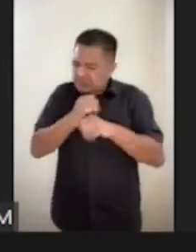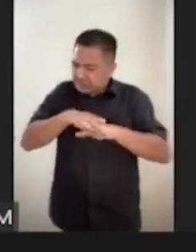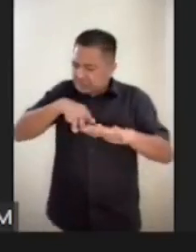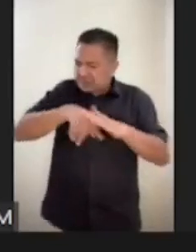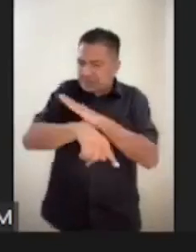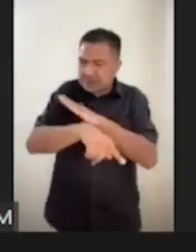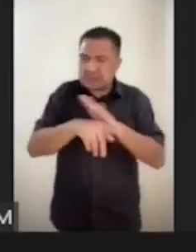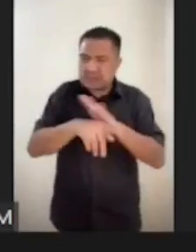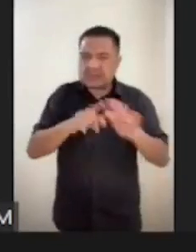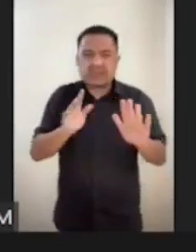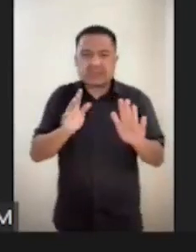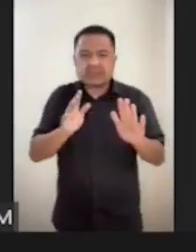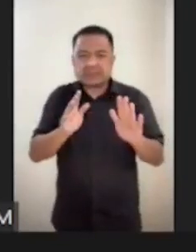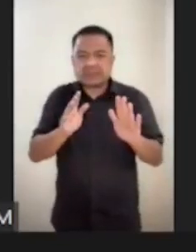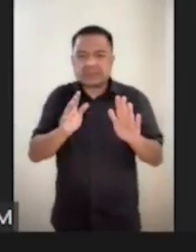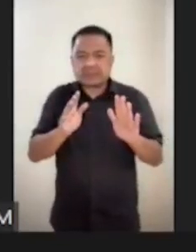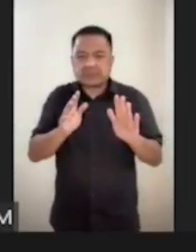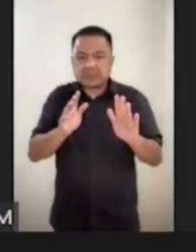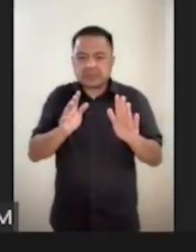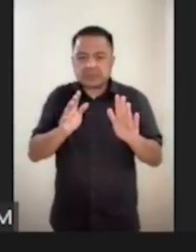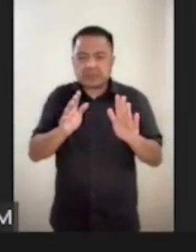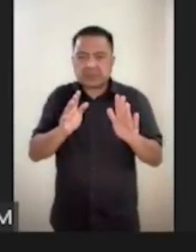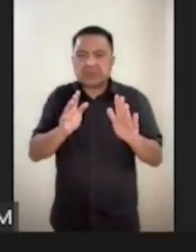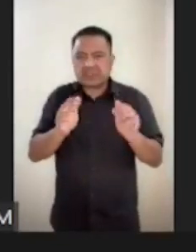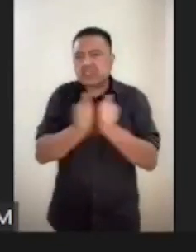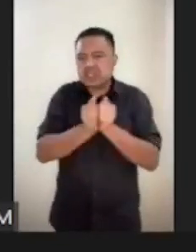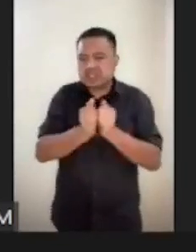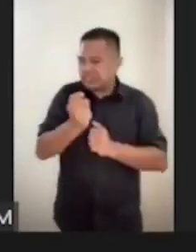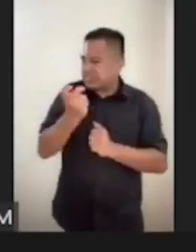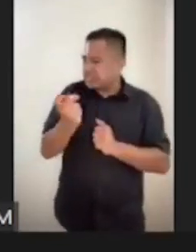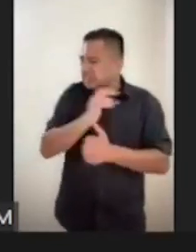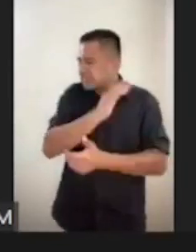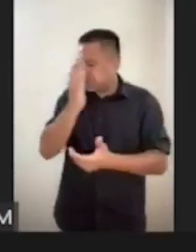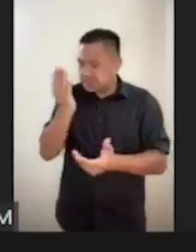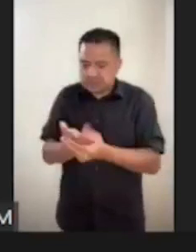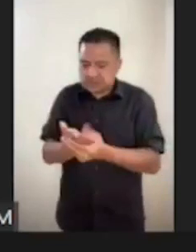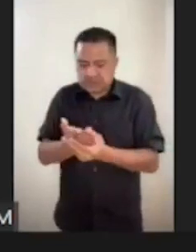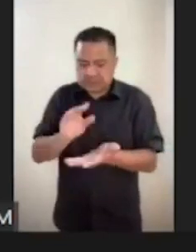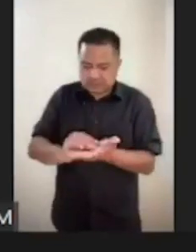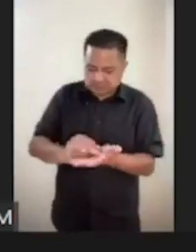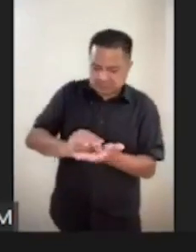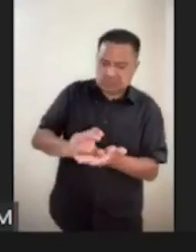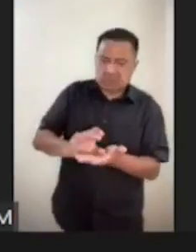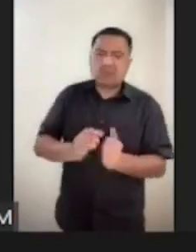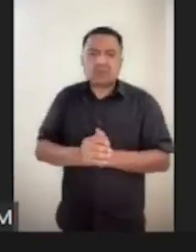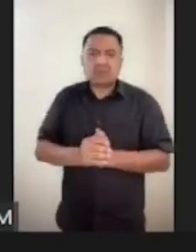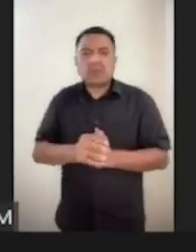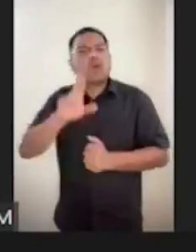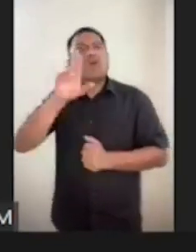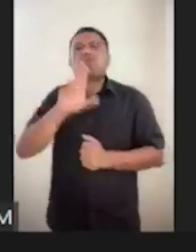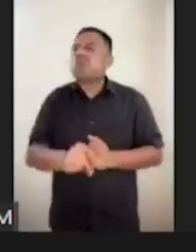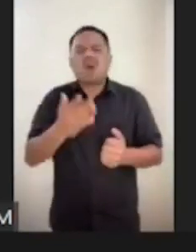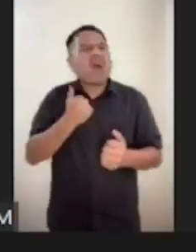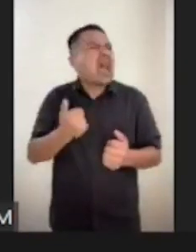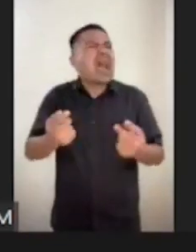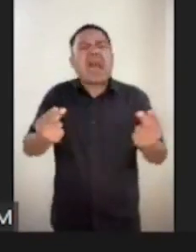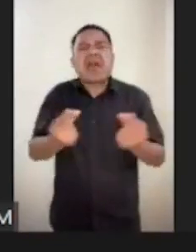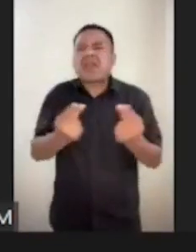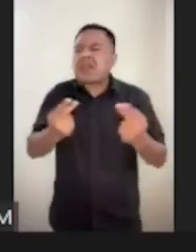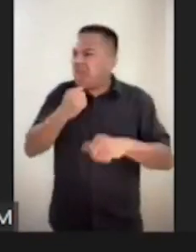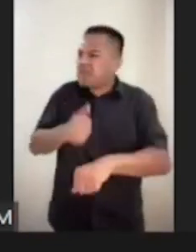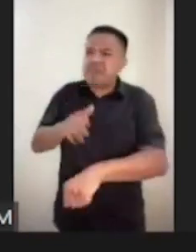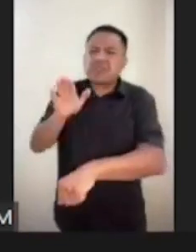la sustanciación de este expediente, no se tuvo la necesidad